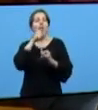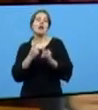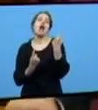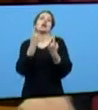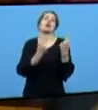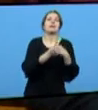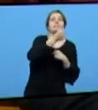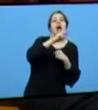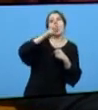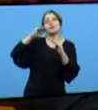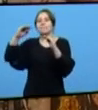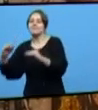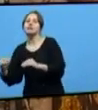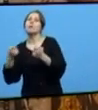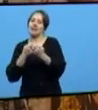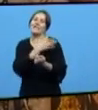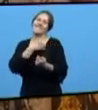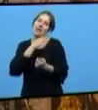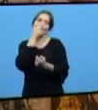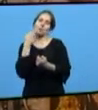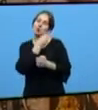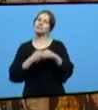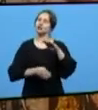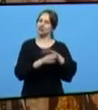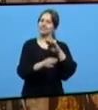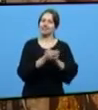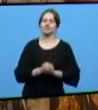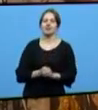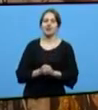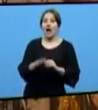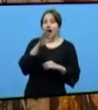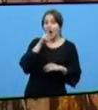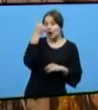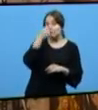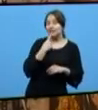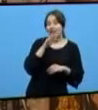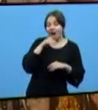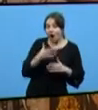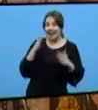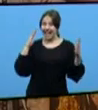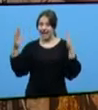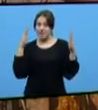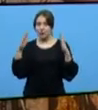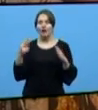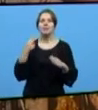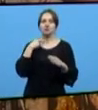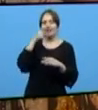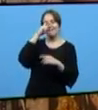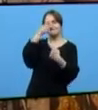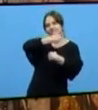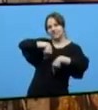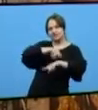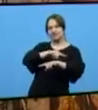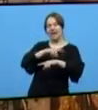menos, pero si quere seguir mantendo ese compromiso. Oh, moi ben, a verdade que tal como están os tempos ahora mismo, que a Diputación se acorda de nosotros despois de uns anos